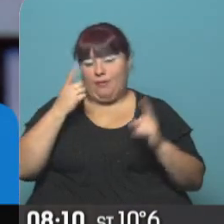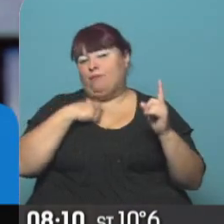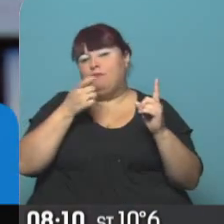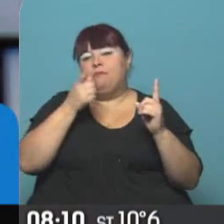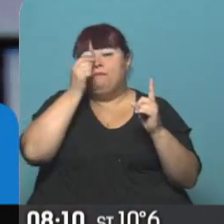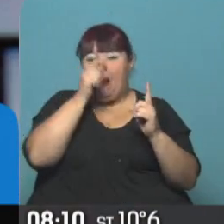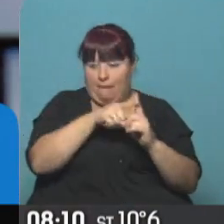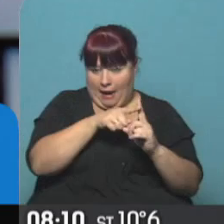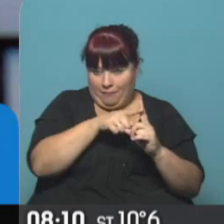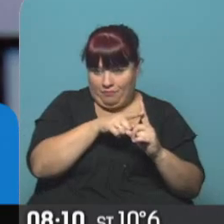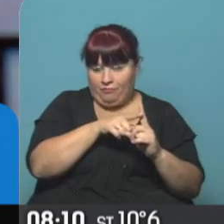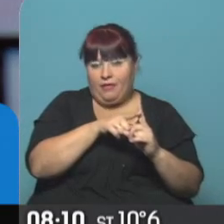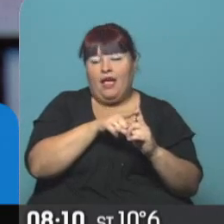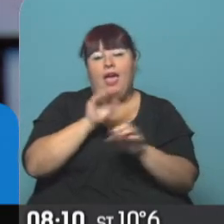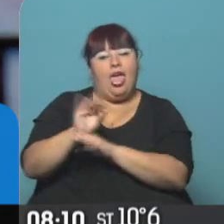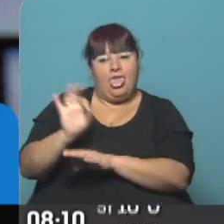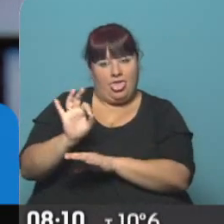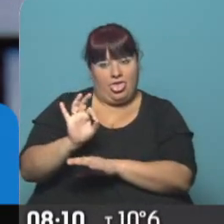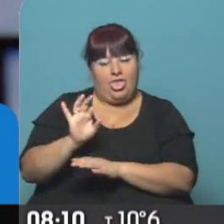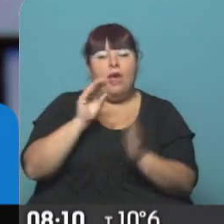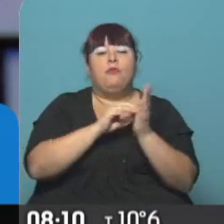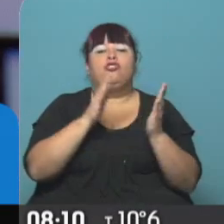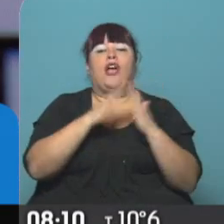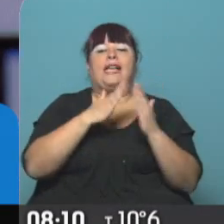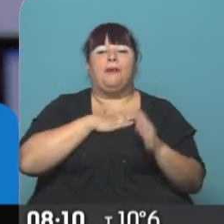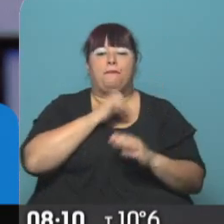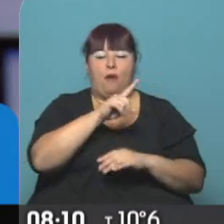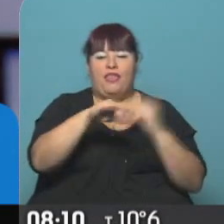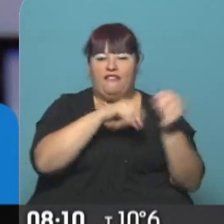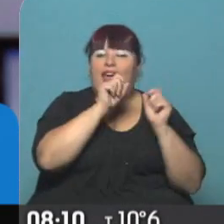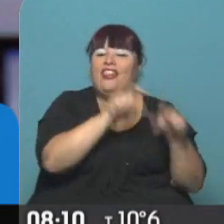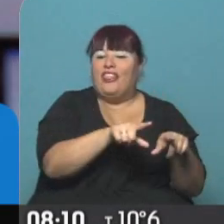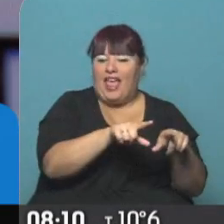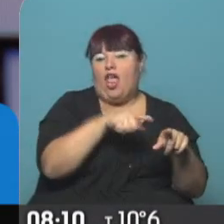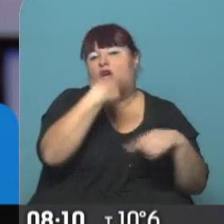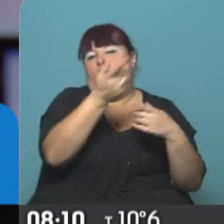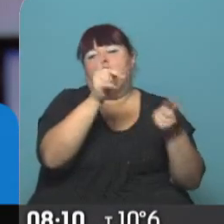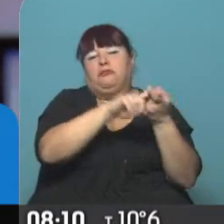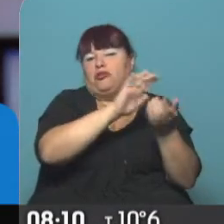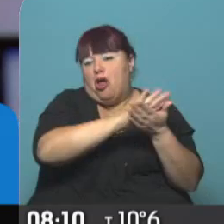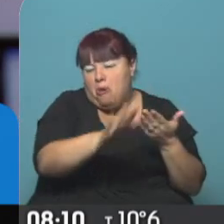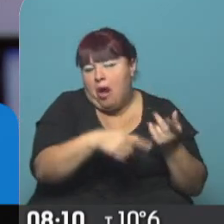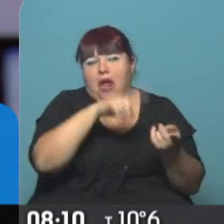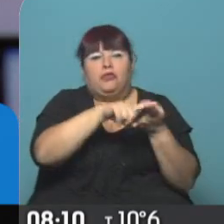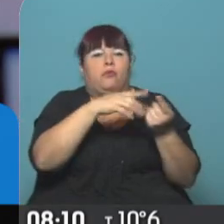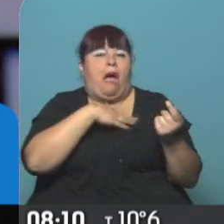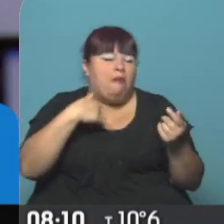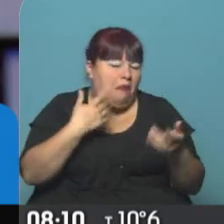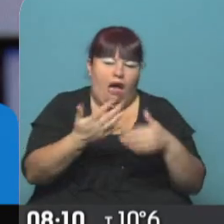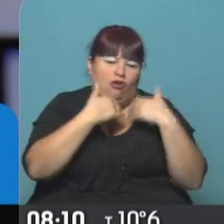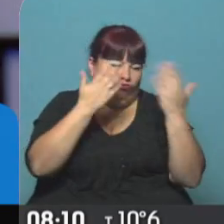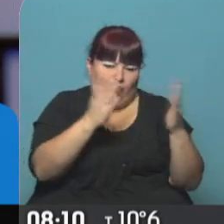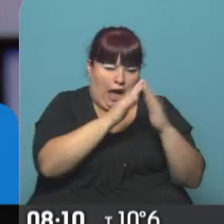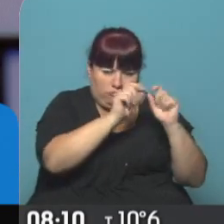papá de los chicos está anotada como bien de familia de él de él con una nueva mujer del con su madre no lo